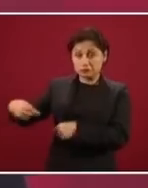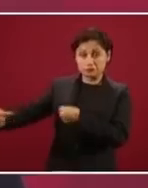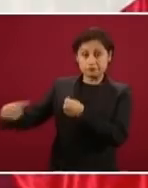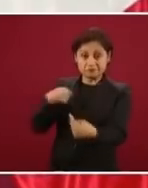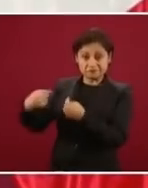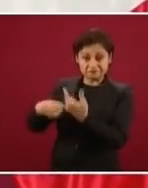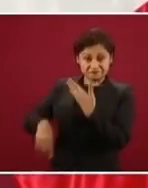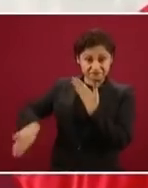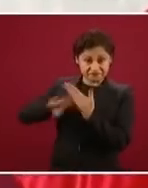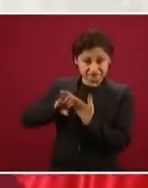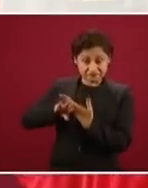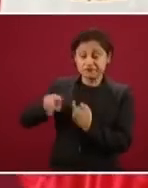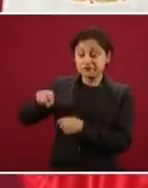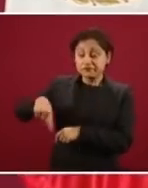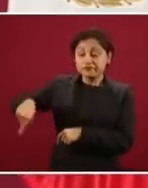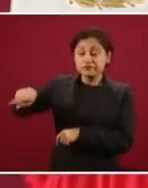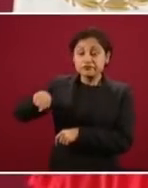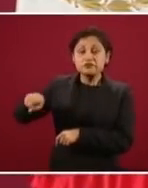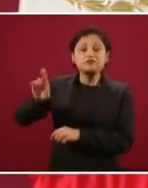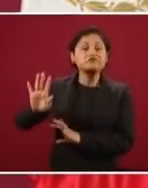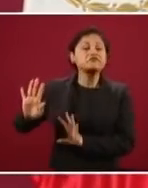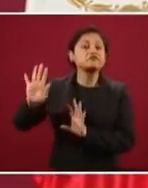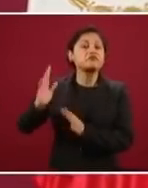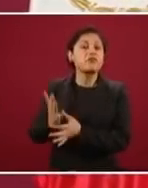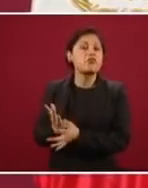llegaron a culparnos